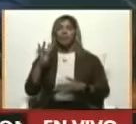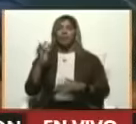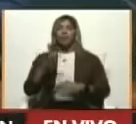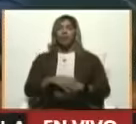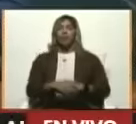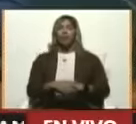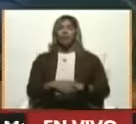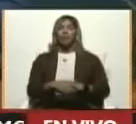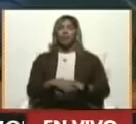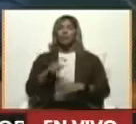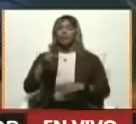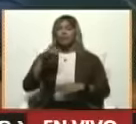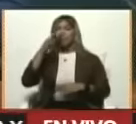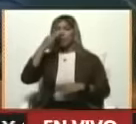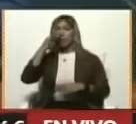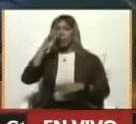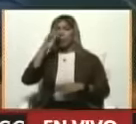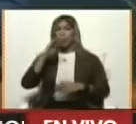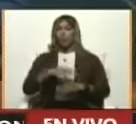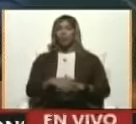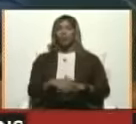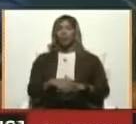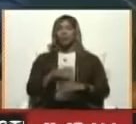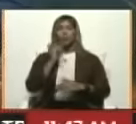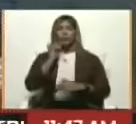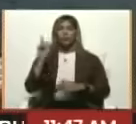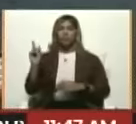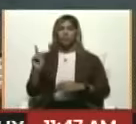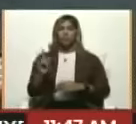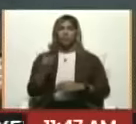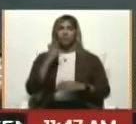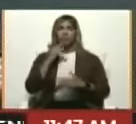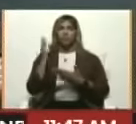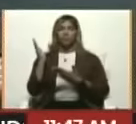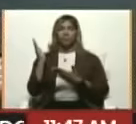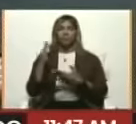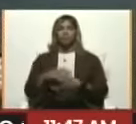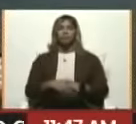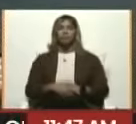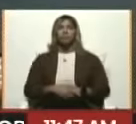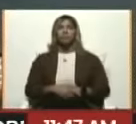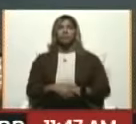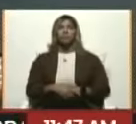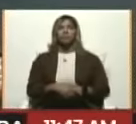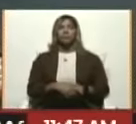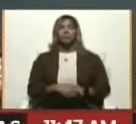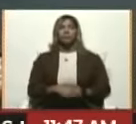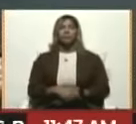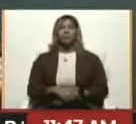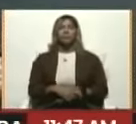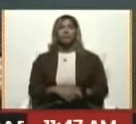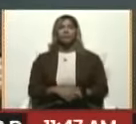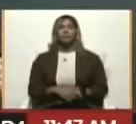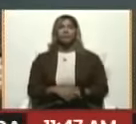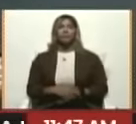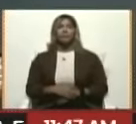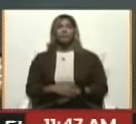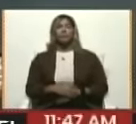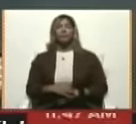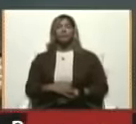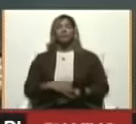hermana República de Cuba, Yamila Peña Ojeda. Viene en una visita oficial